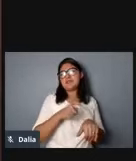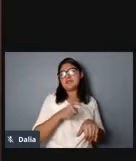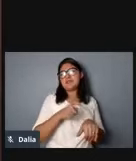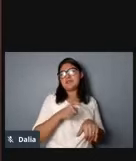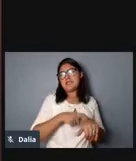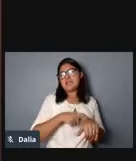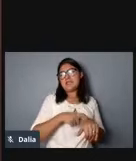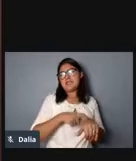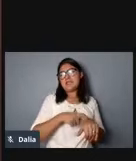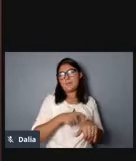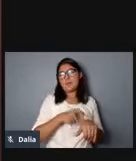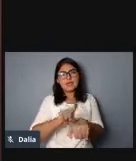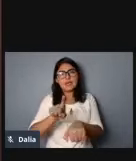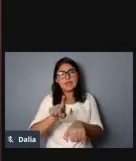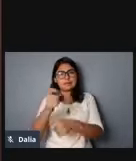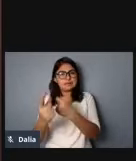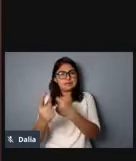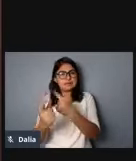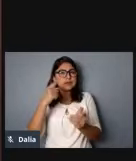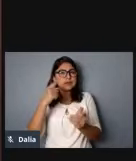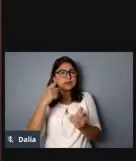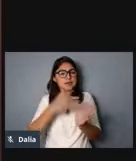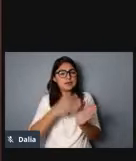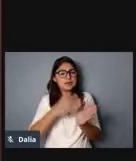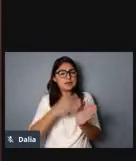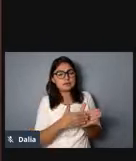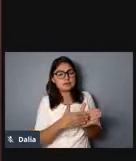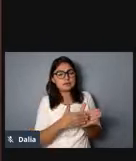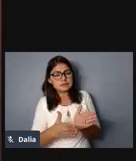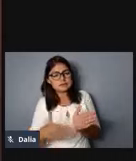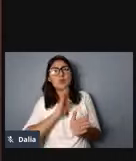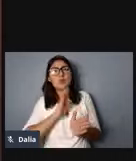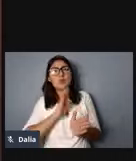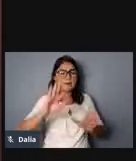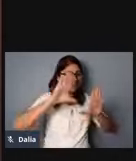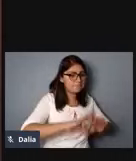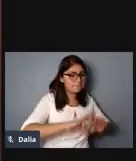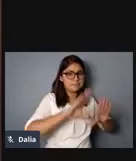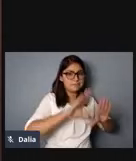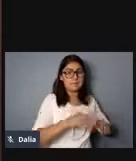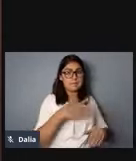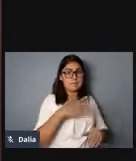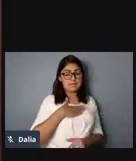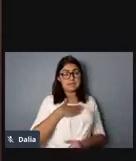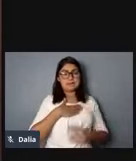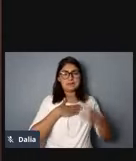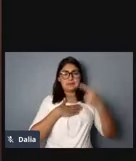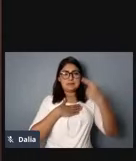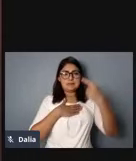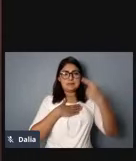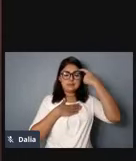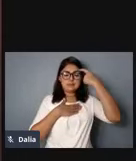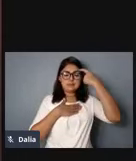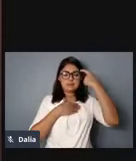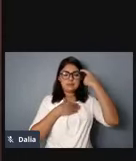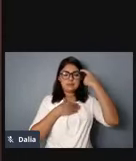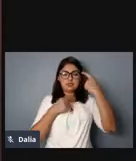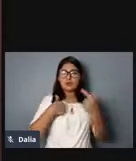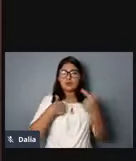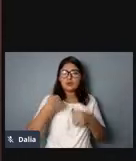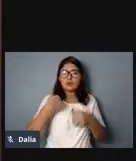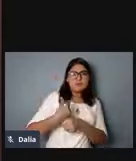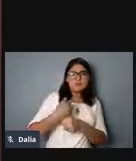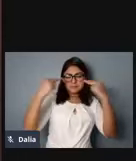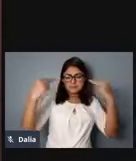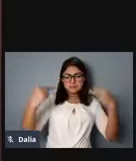trabajar con nosotras primeramente, identificar si yo trabajo o hago